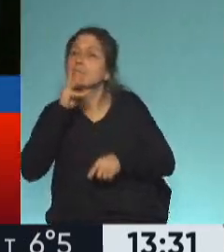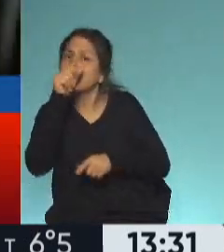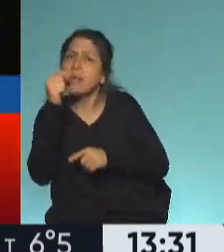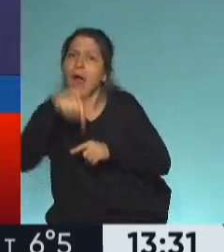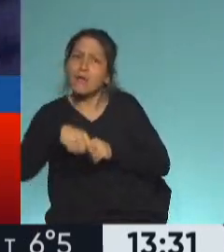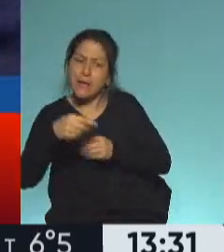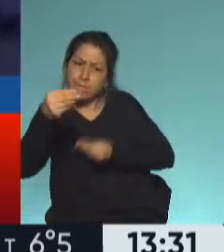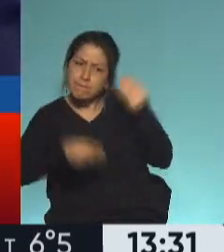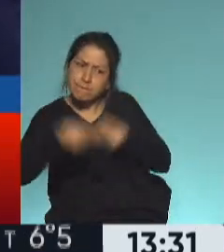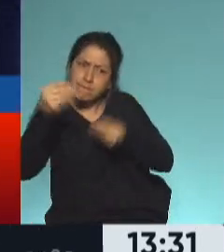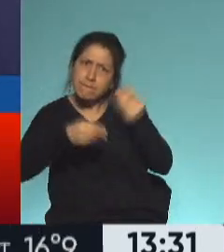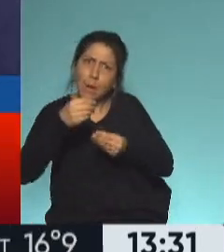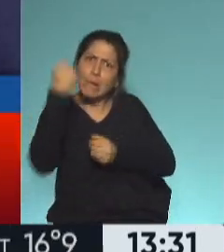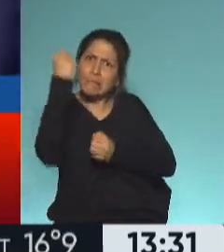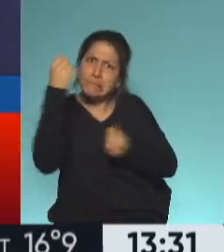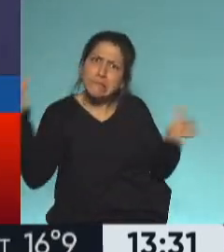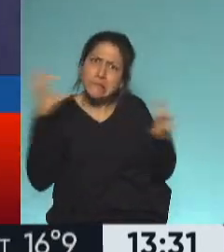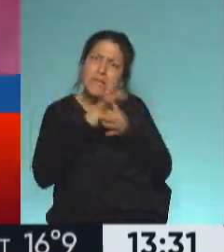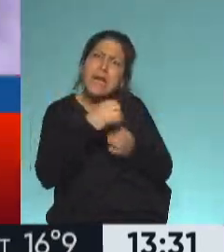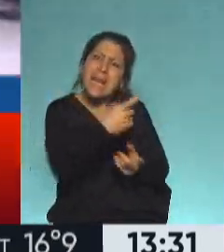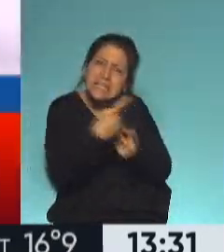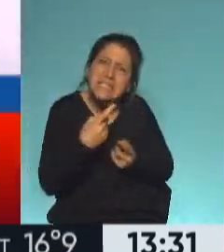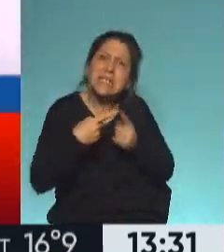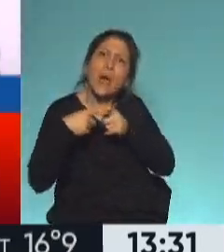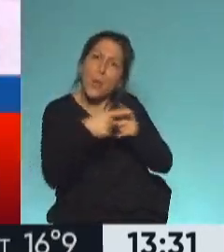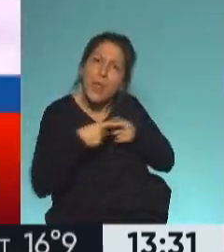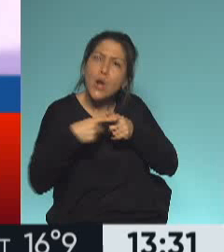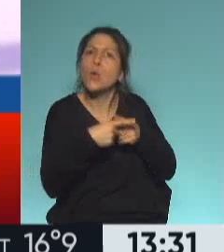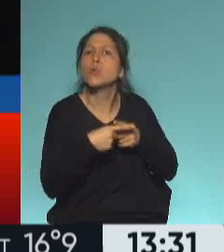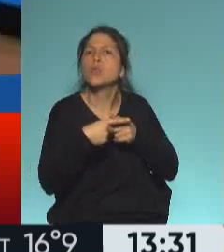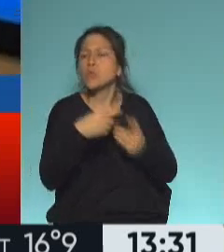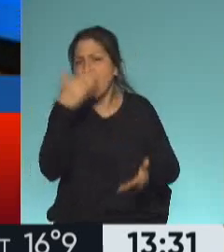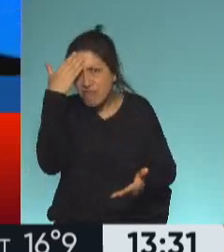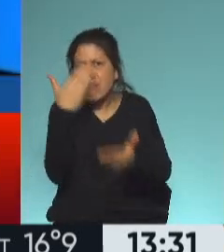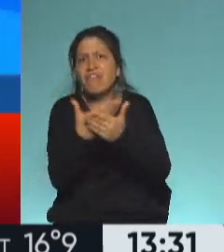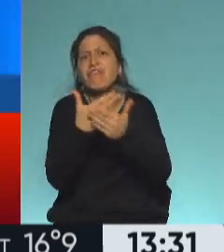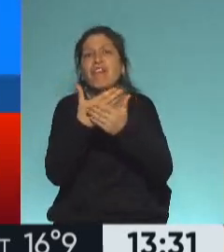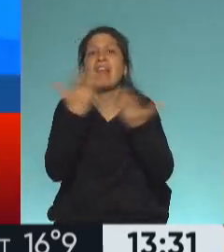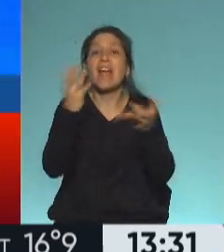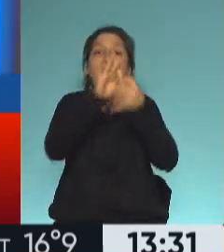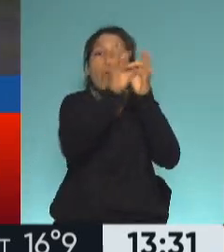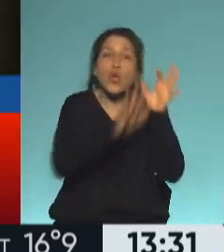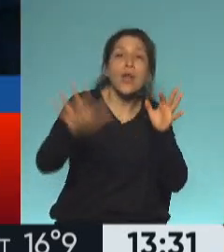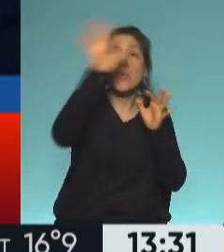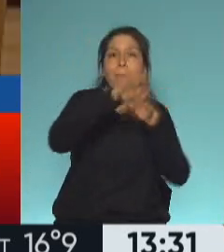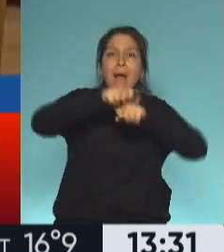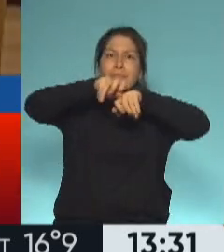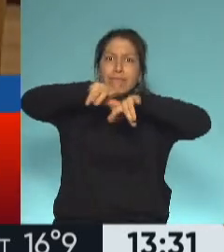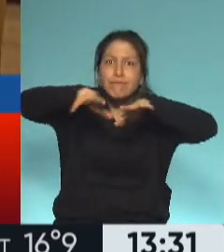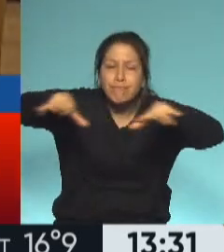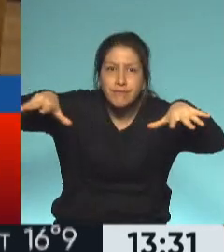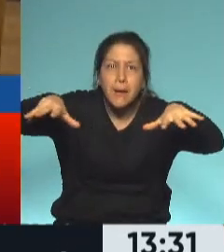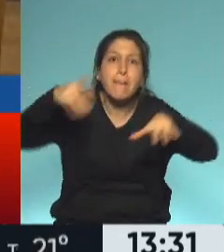esta alianza. Necesita a Bielorrusia como una barrera frente a la expansión de la Unión Europea y la OTAN, pero